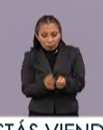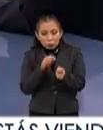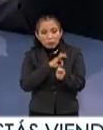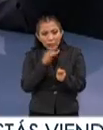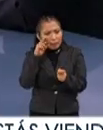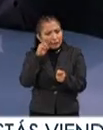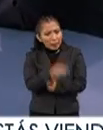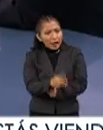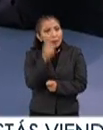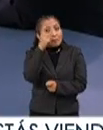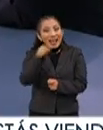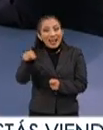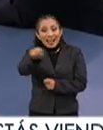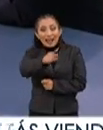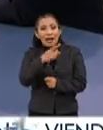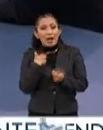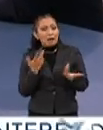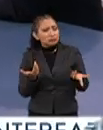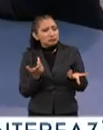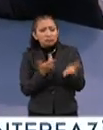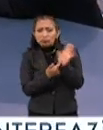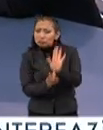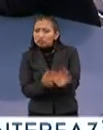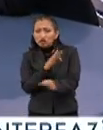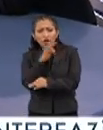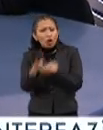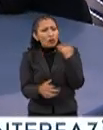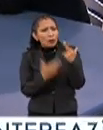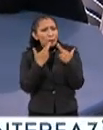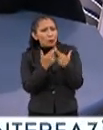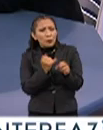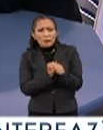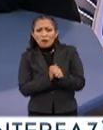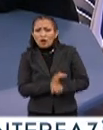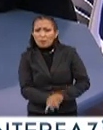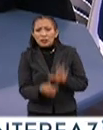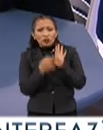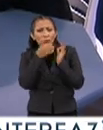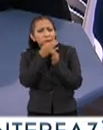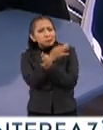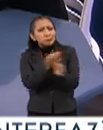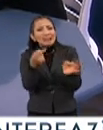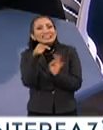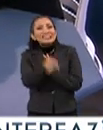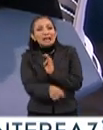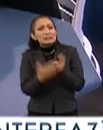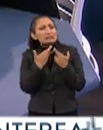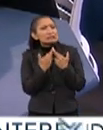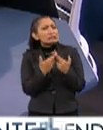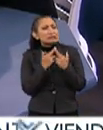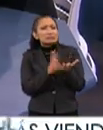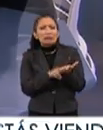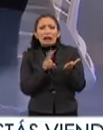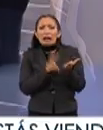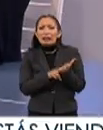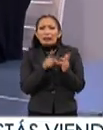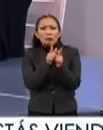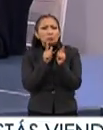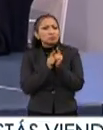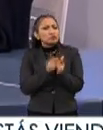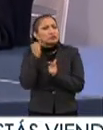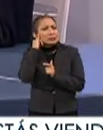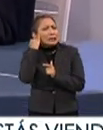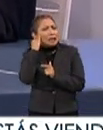celulares, para que en nuestra mano pueda estar disponible toda esa cantidad de información sobre esta riqueza cultural y lingüística que